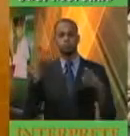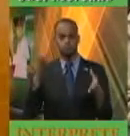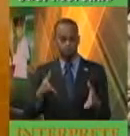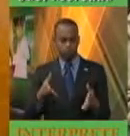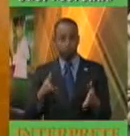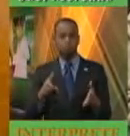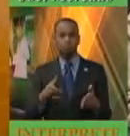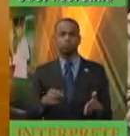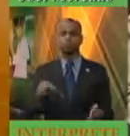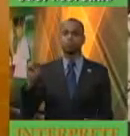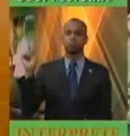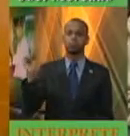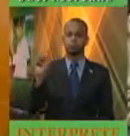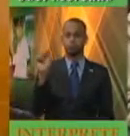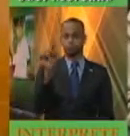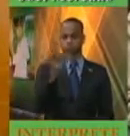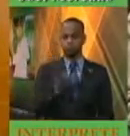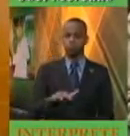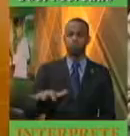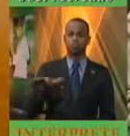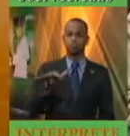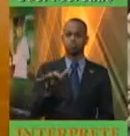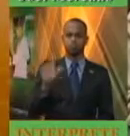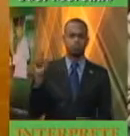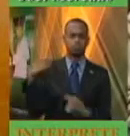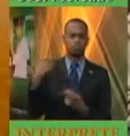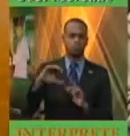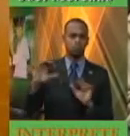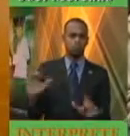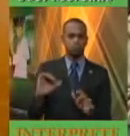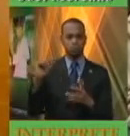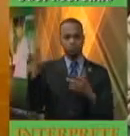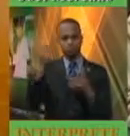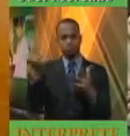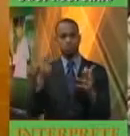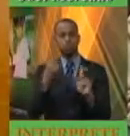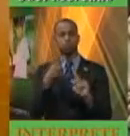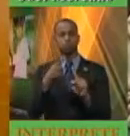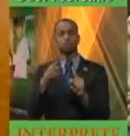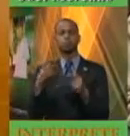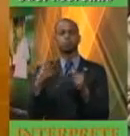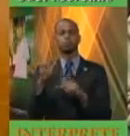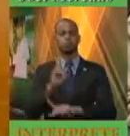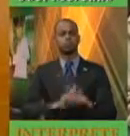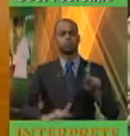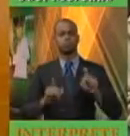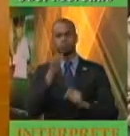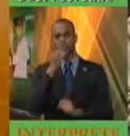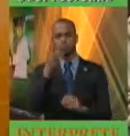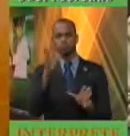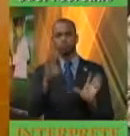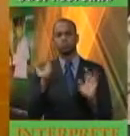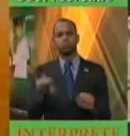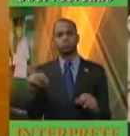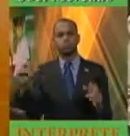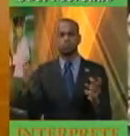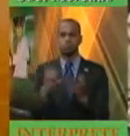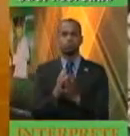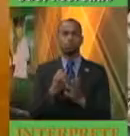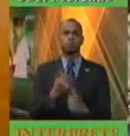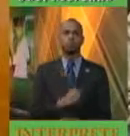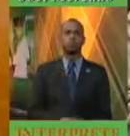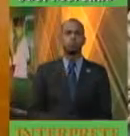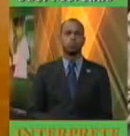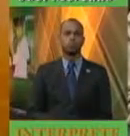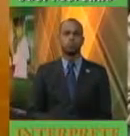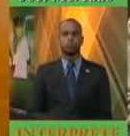las dominicanas en todo lo que se haga en el país para provecho del pueblo dominicano también.